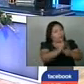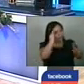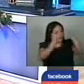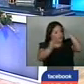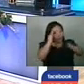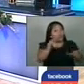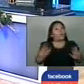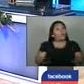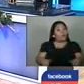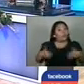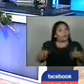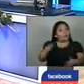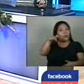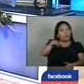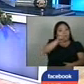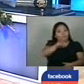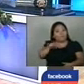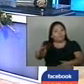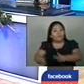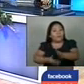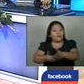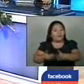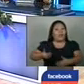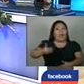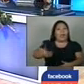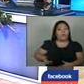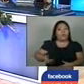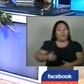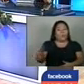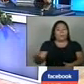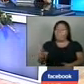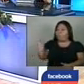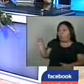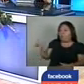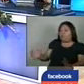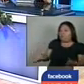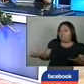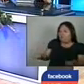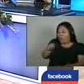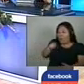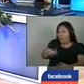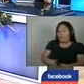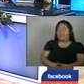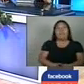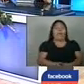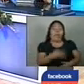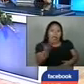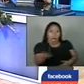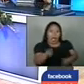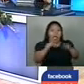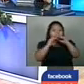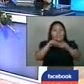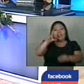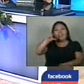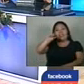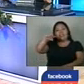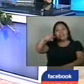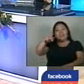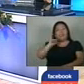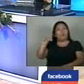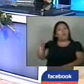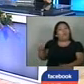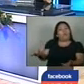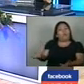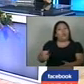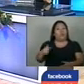estamos arrancando un nuevo año. ¿Qué cenó para el 31? Cuéntanos. Hicimos una lasaña. ¿Lasaña? Qué delicia. Yo